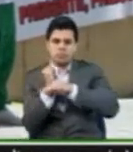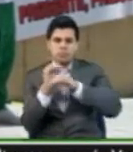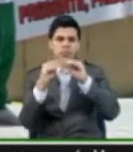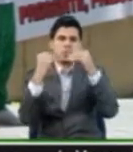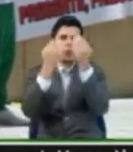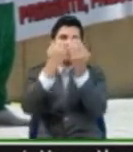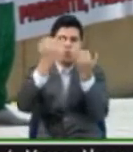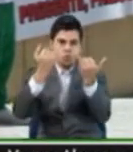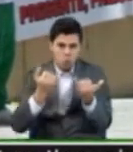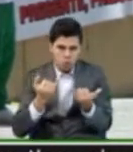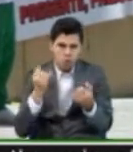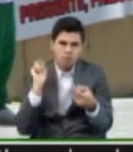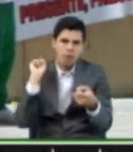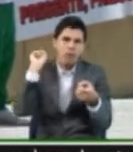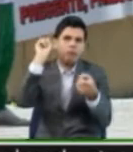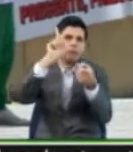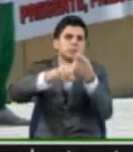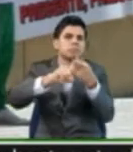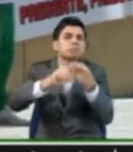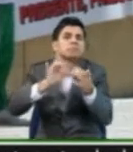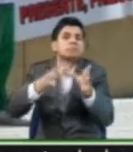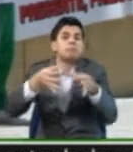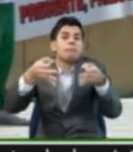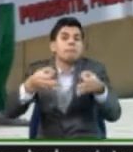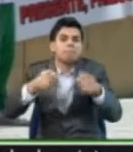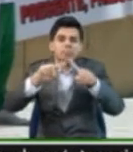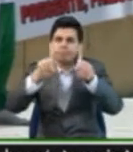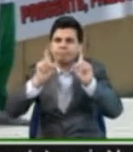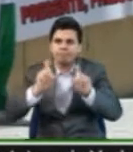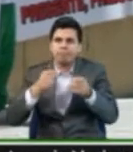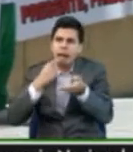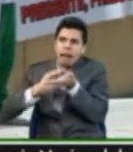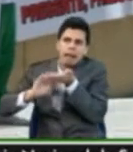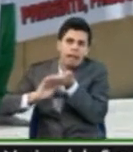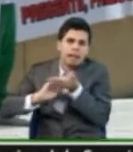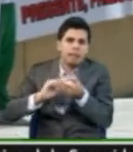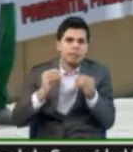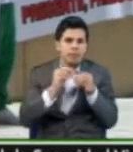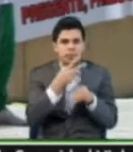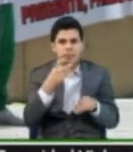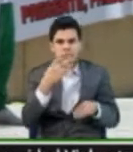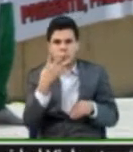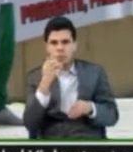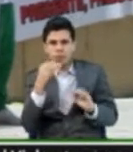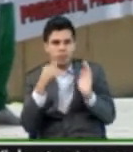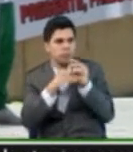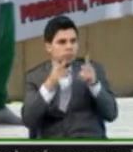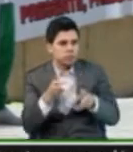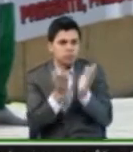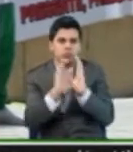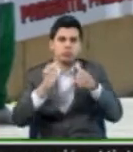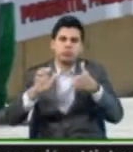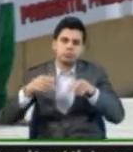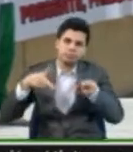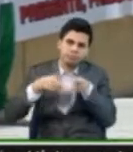que desde hoy tienen cese de actividades. Además, cerca de 240 mil estudiantes en el departamento no reciben